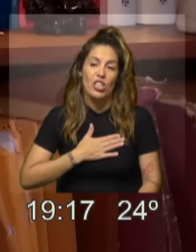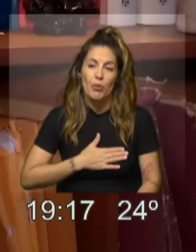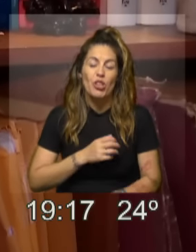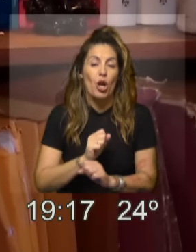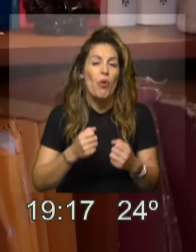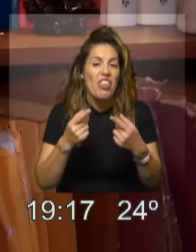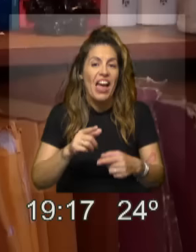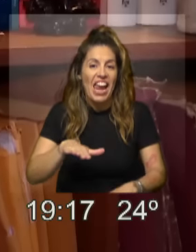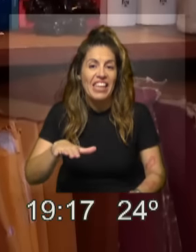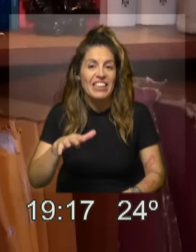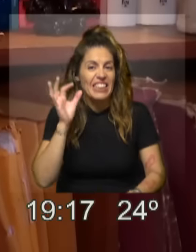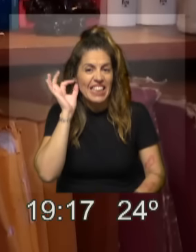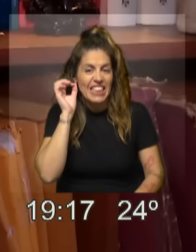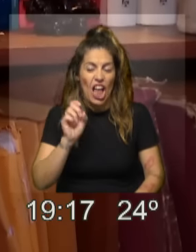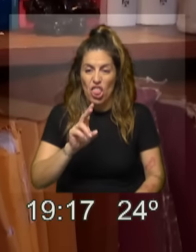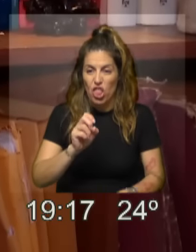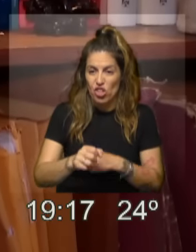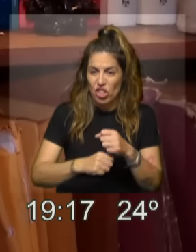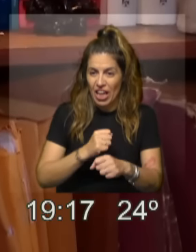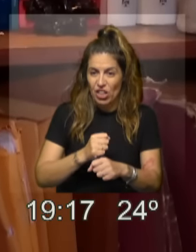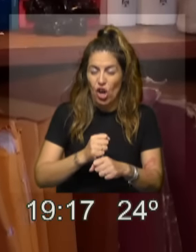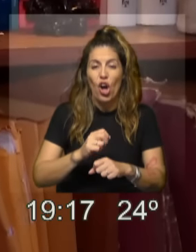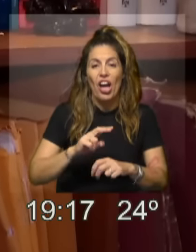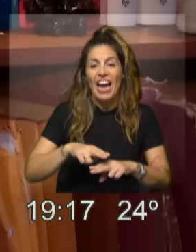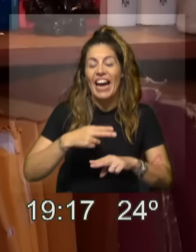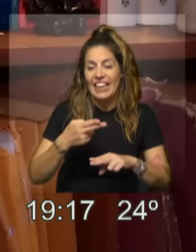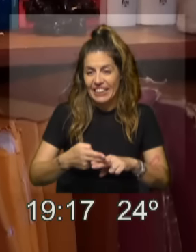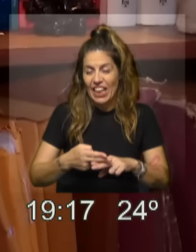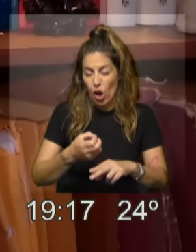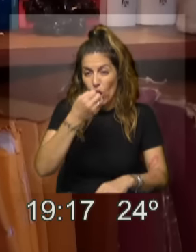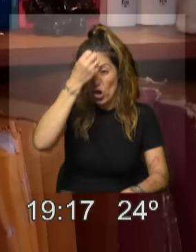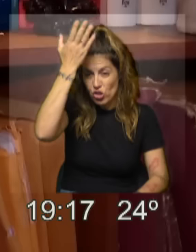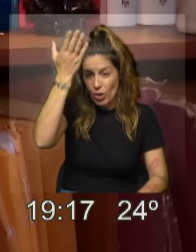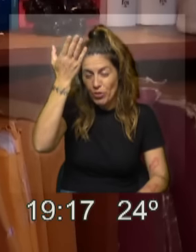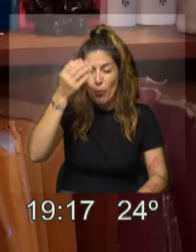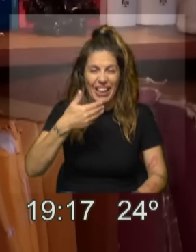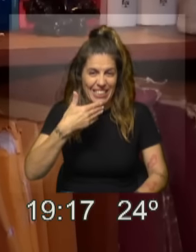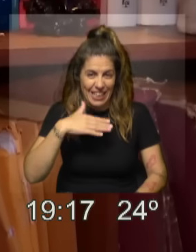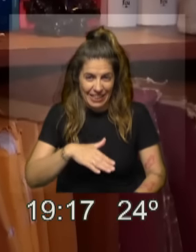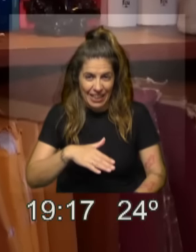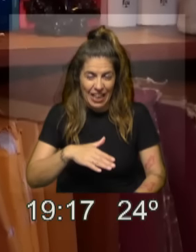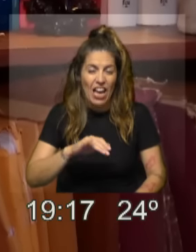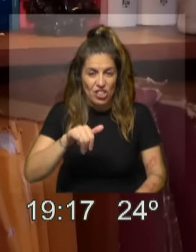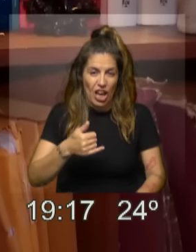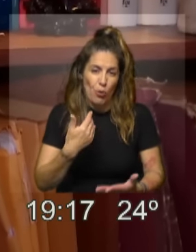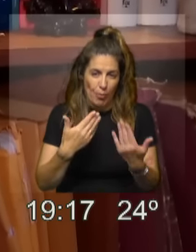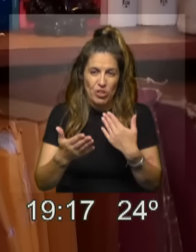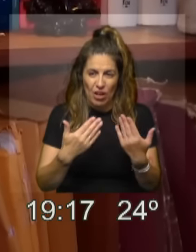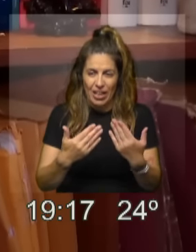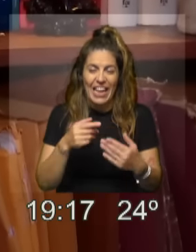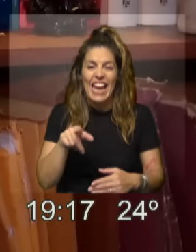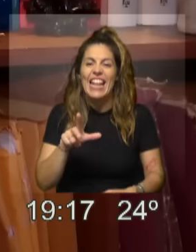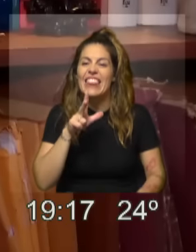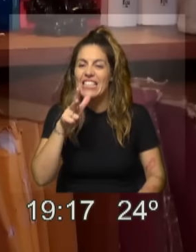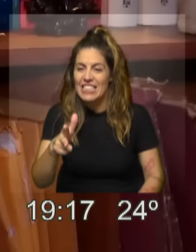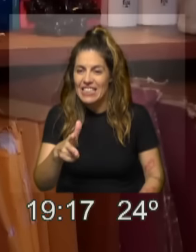algunas niñas de 12 años. Reitero un poco el concepto para que se entienda, más allá que lo vamos a repasar. Él decía que